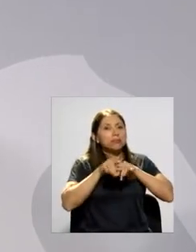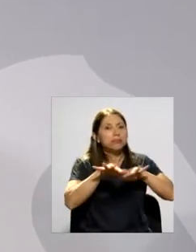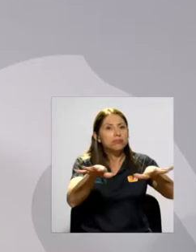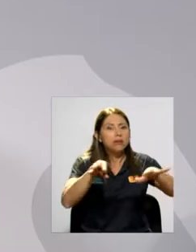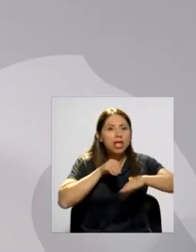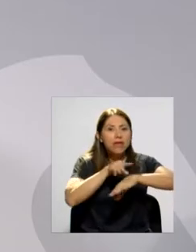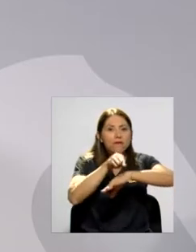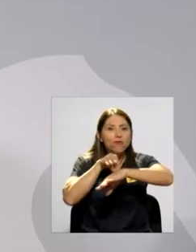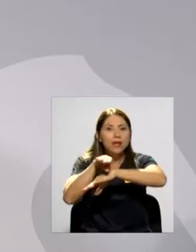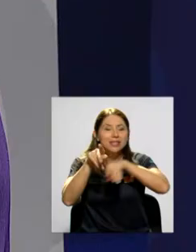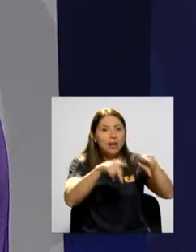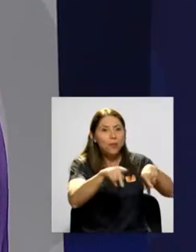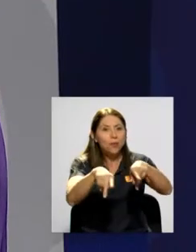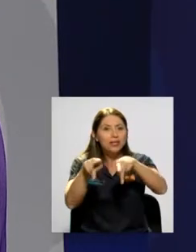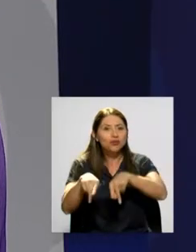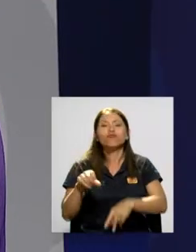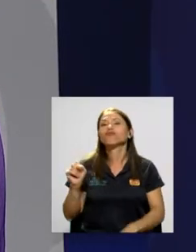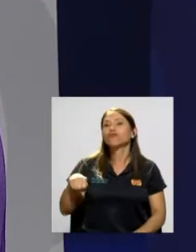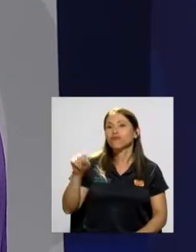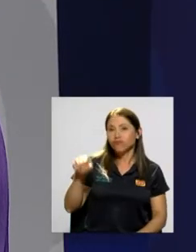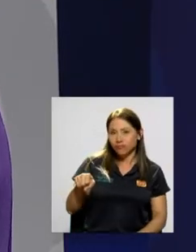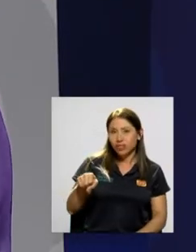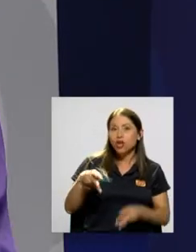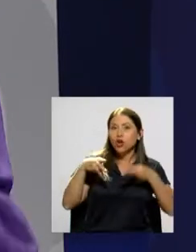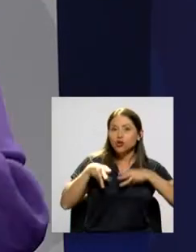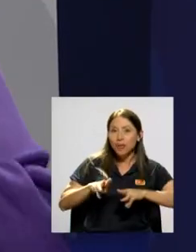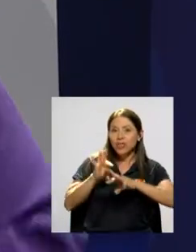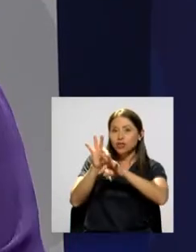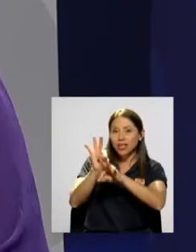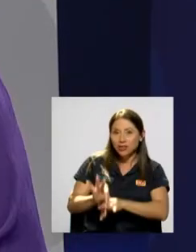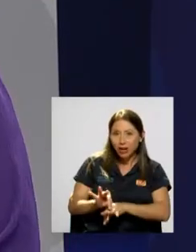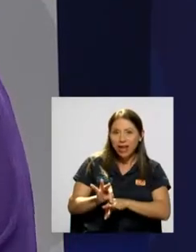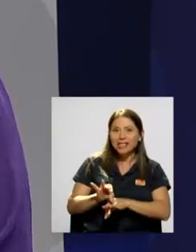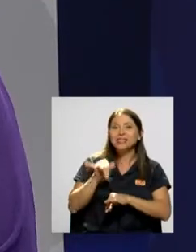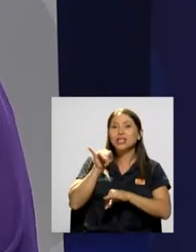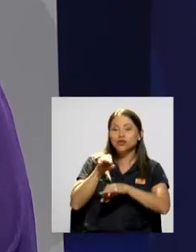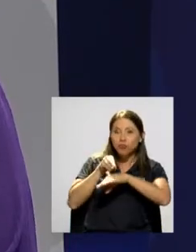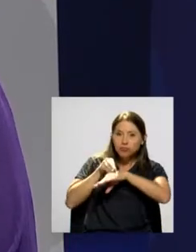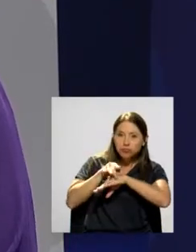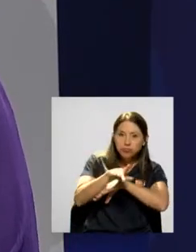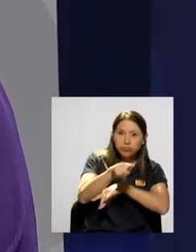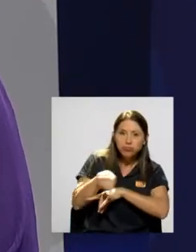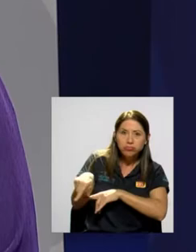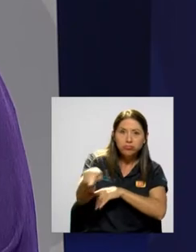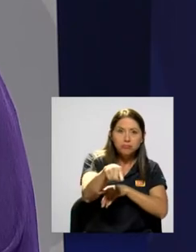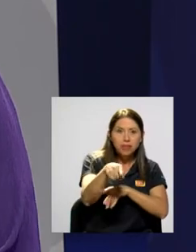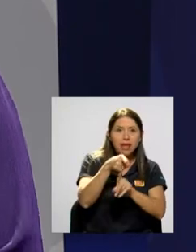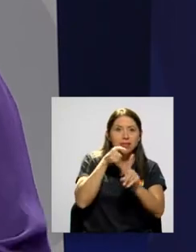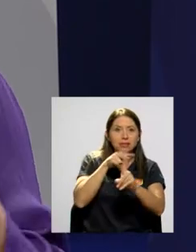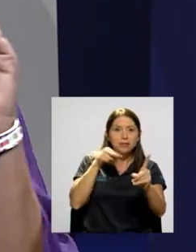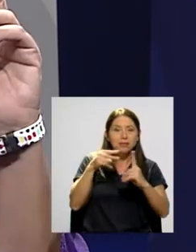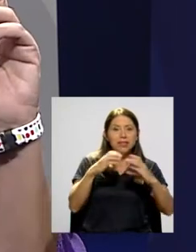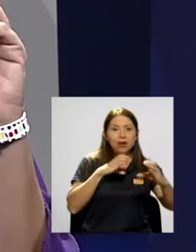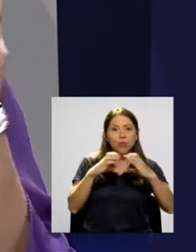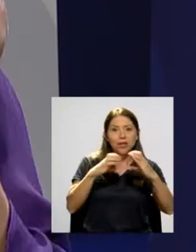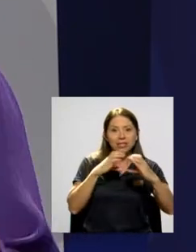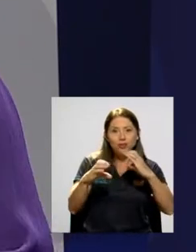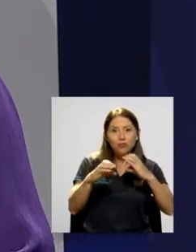población. Sí, efectivamente son quienes siguen marcando la agenda, y aquí nuevamente desde una perspectiva de comunicación estaríamos hablando del